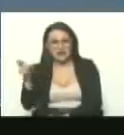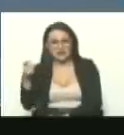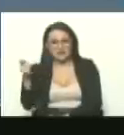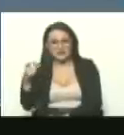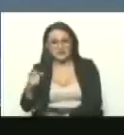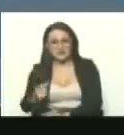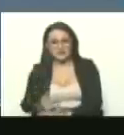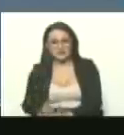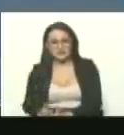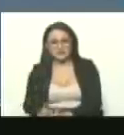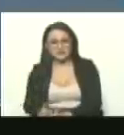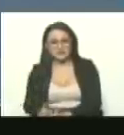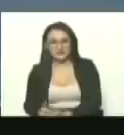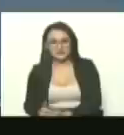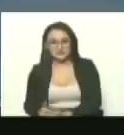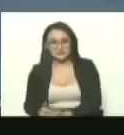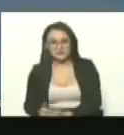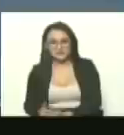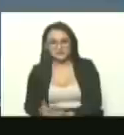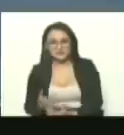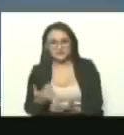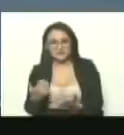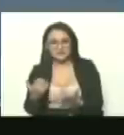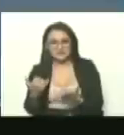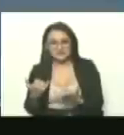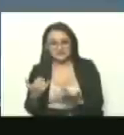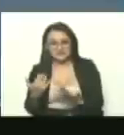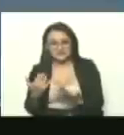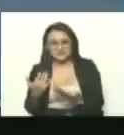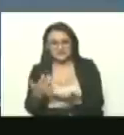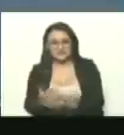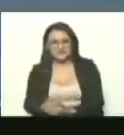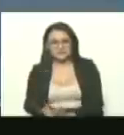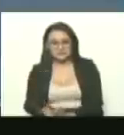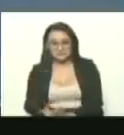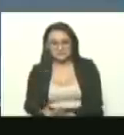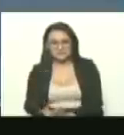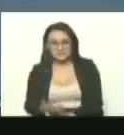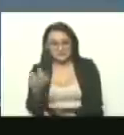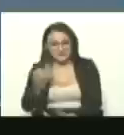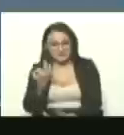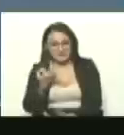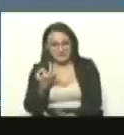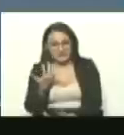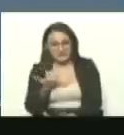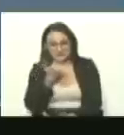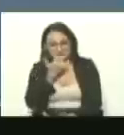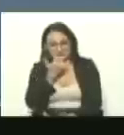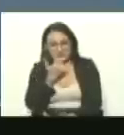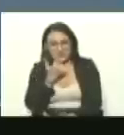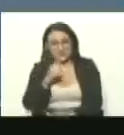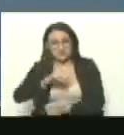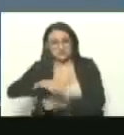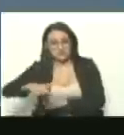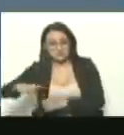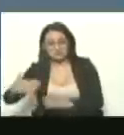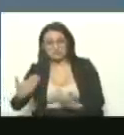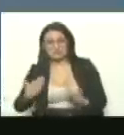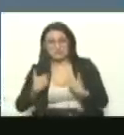sombra. Los calorones que está viviendo toda Europa. Entonces es una realidad, eso afecta a los suelos, afecta a la